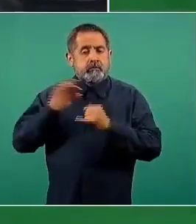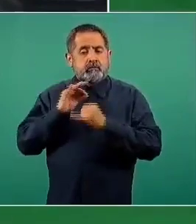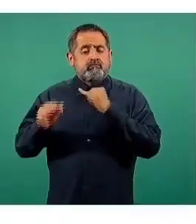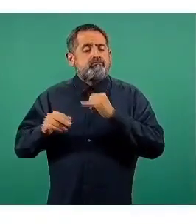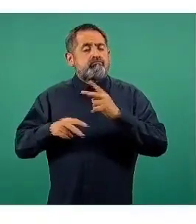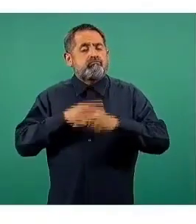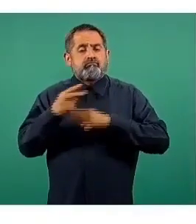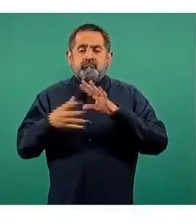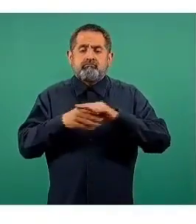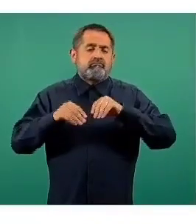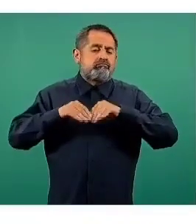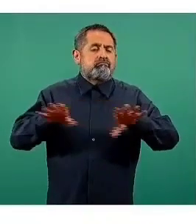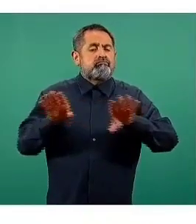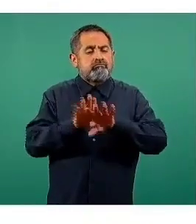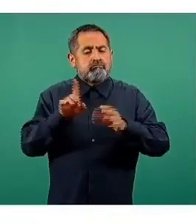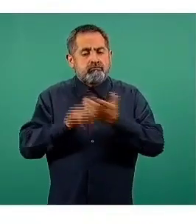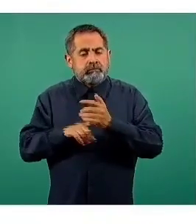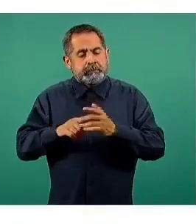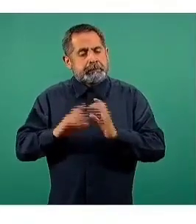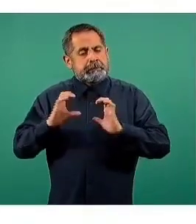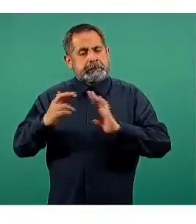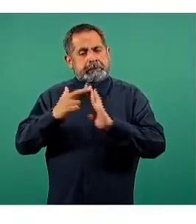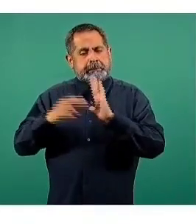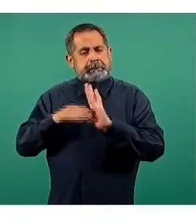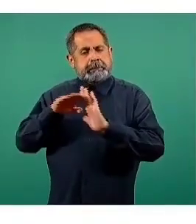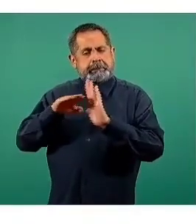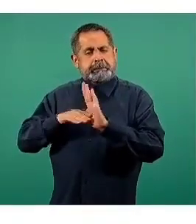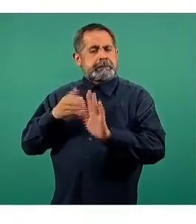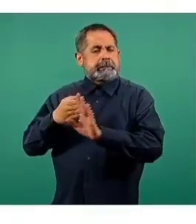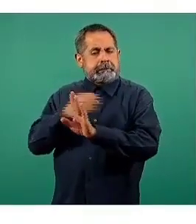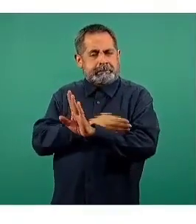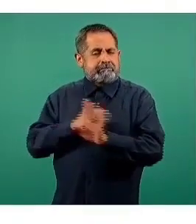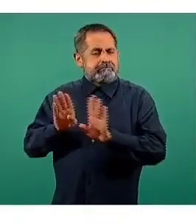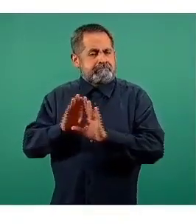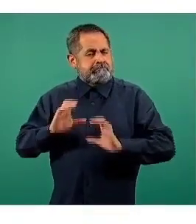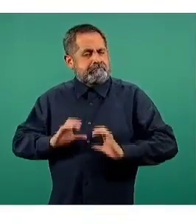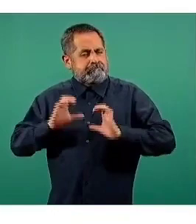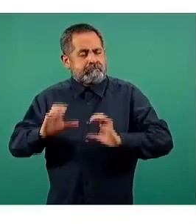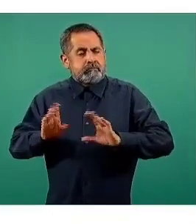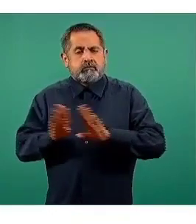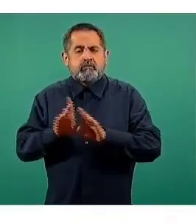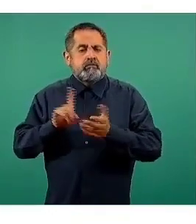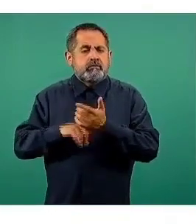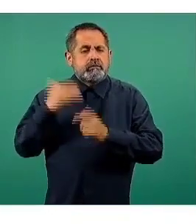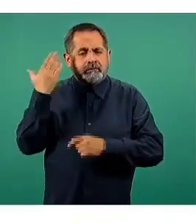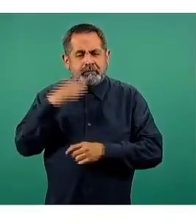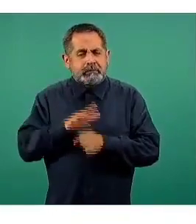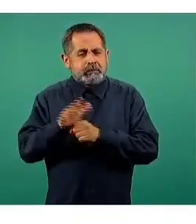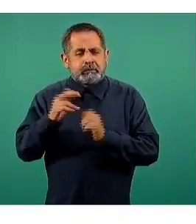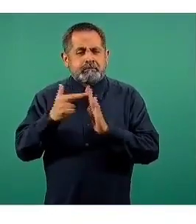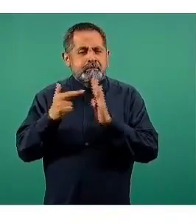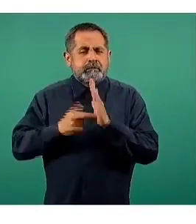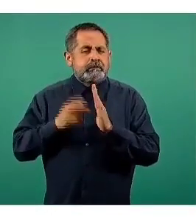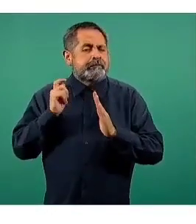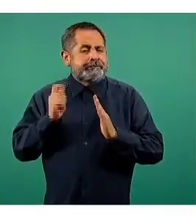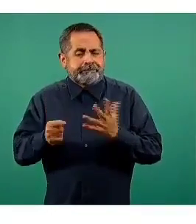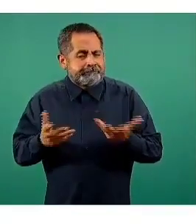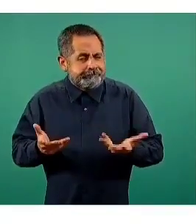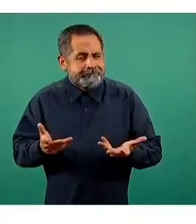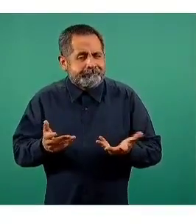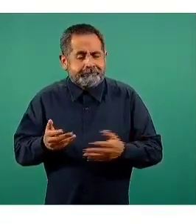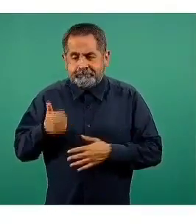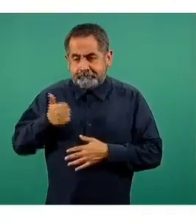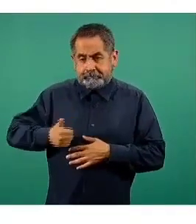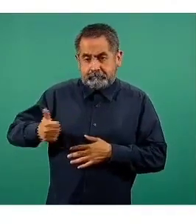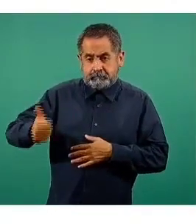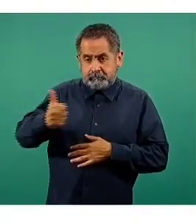el impulsar las medidas preventivas, o sea, el conocer cuáles son las situaciones clínicas